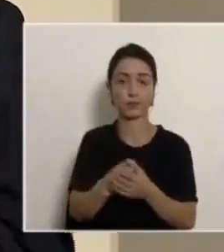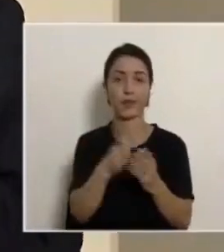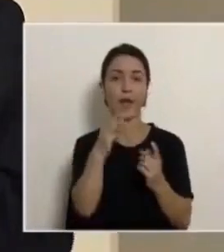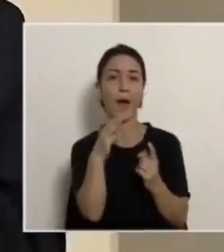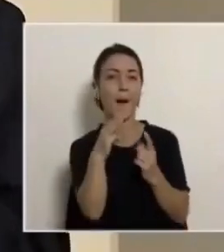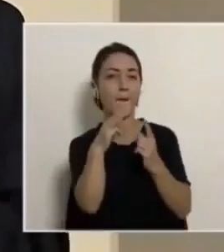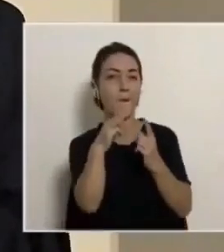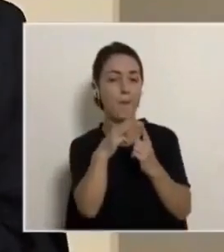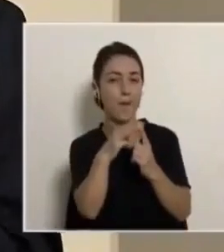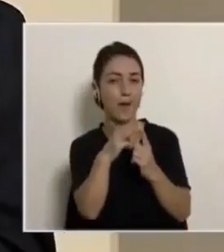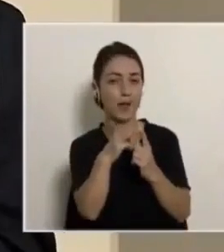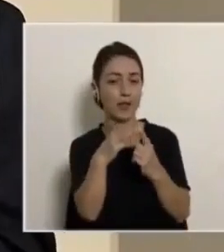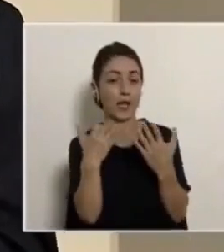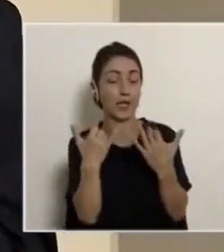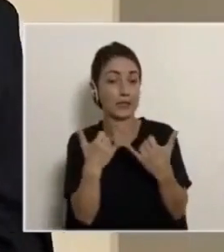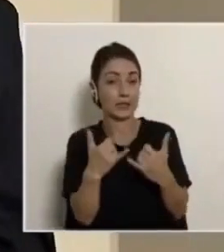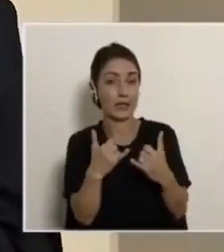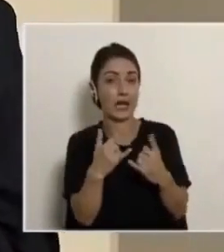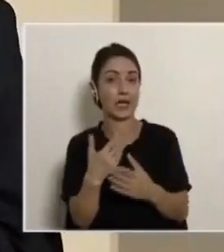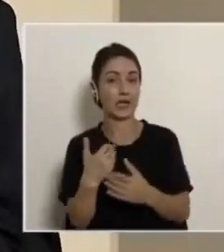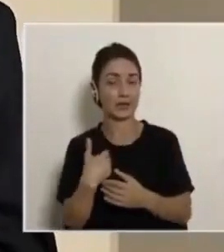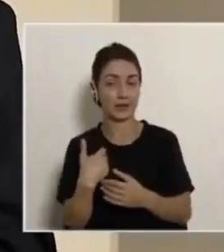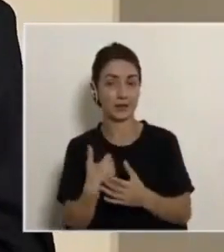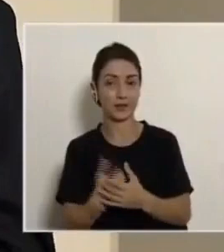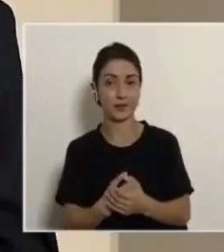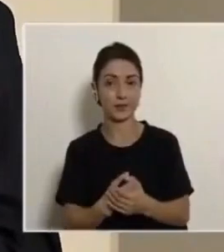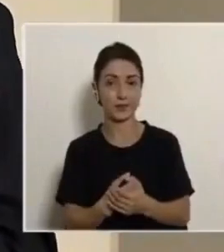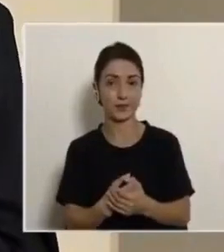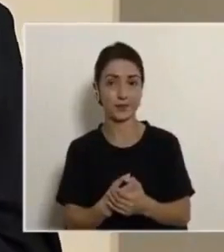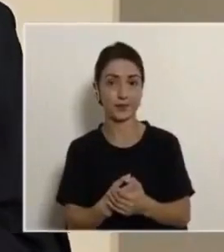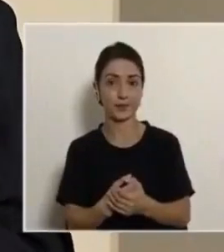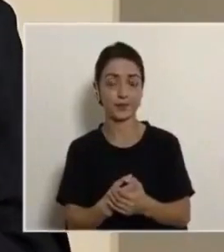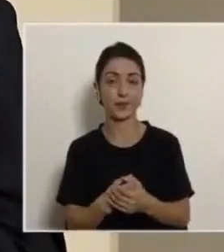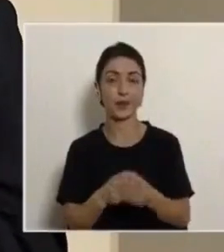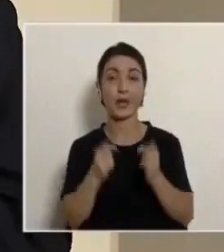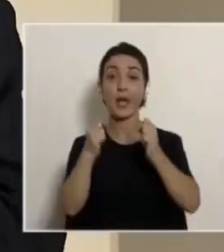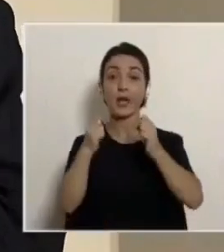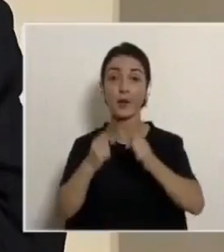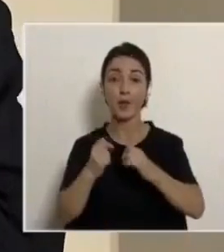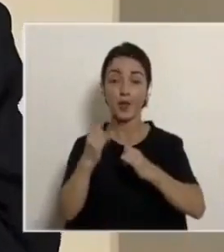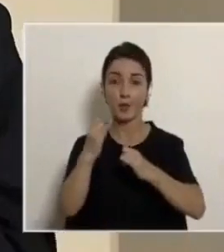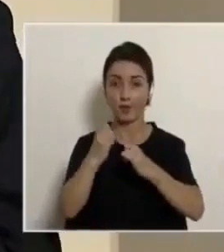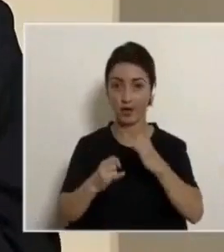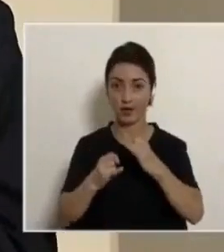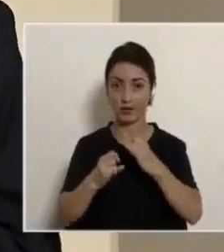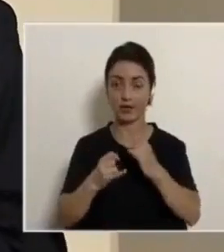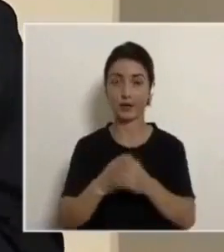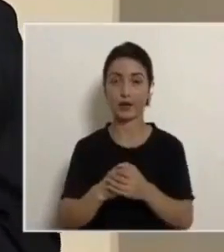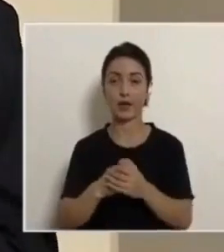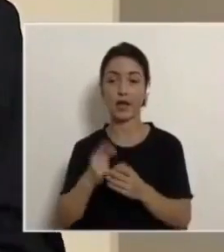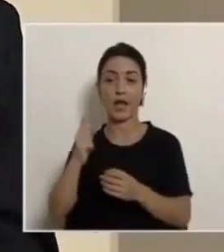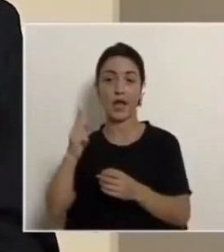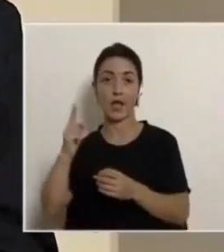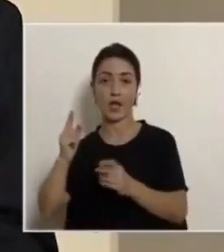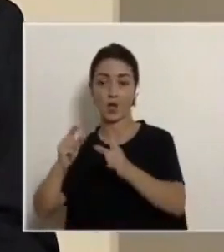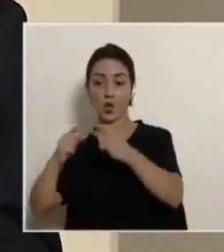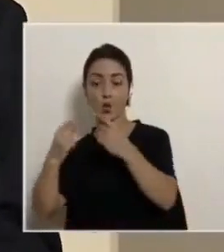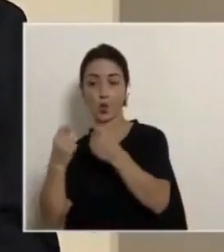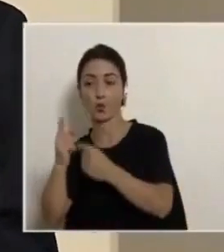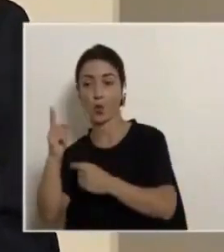que tenemos ya y que está clara es que podemos finalizar de seguro el grupo 1 y el grupo